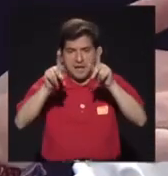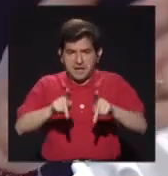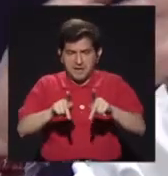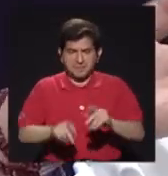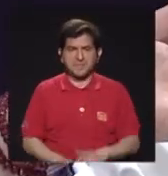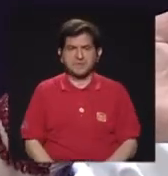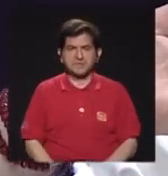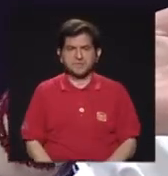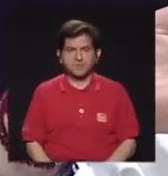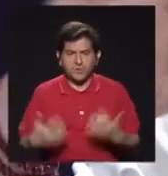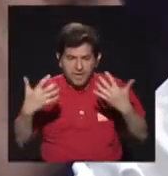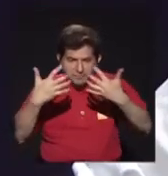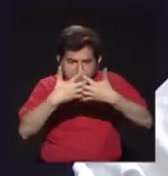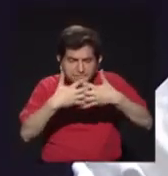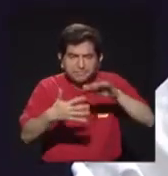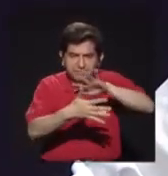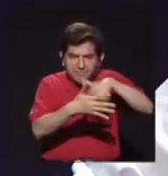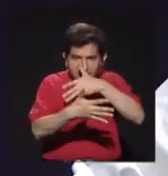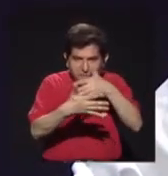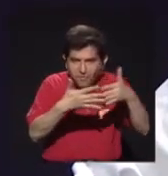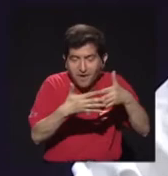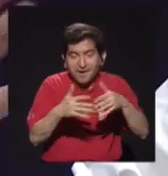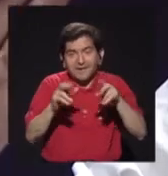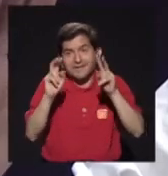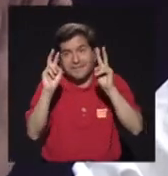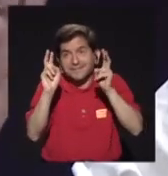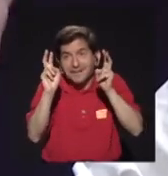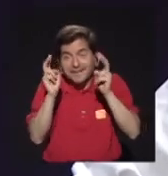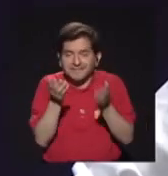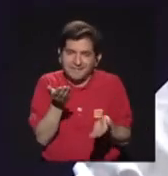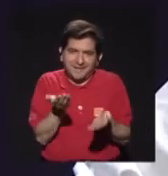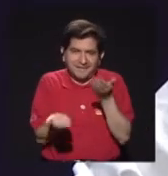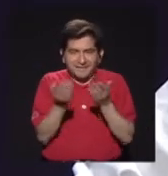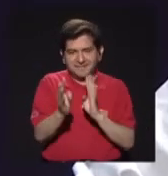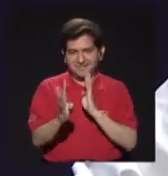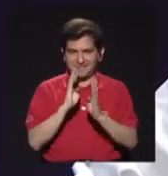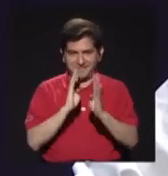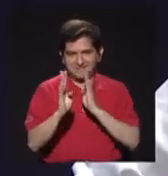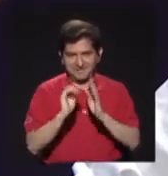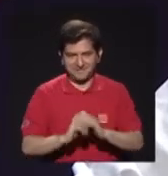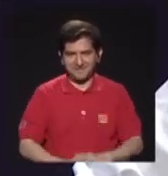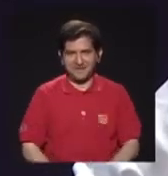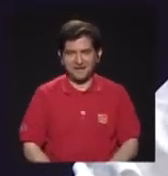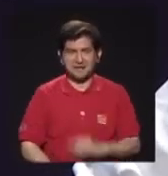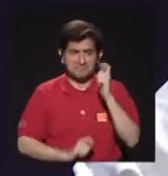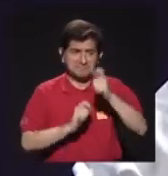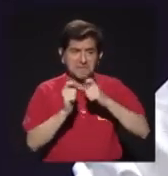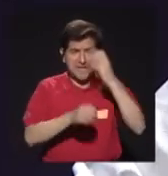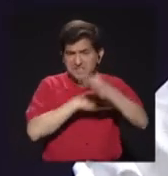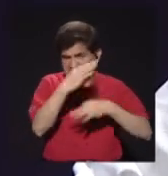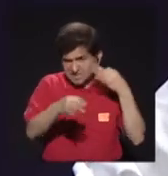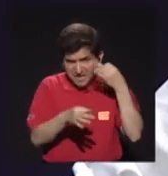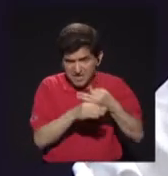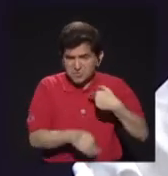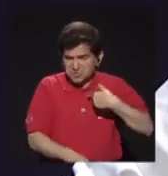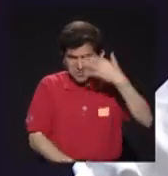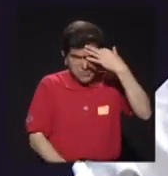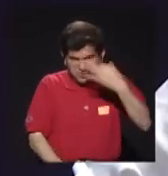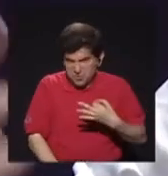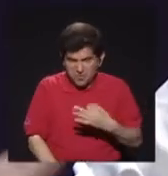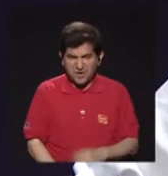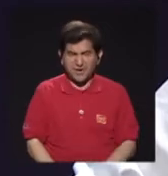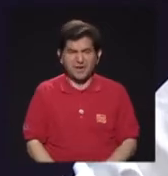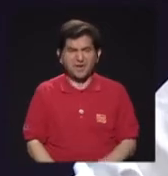estuviera a tono con las agendas que tienen si es que podemos hablar de alguna agenda verdad específica yo lo que creo más bien es que es un